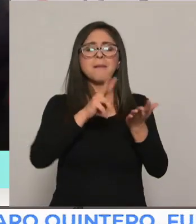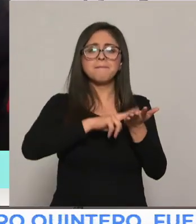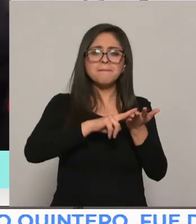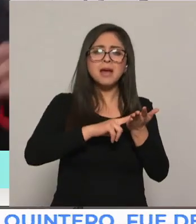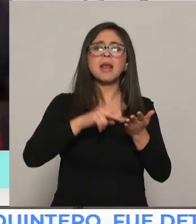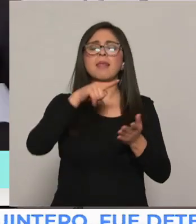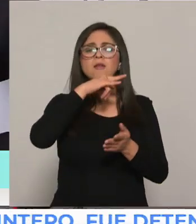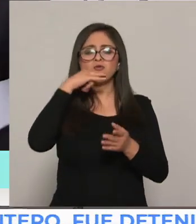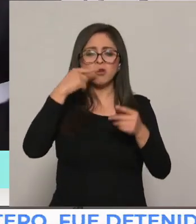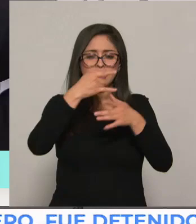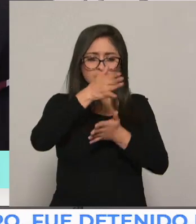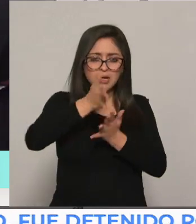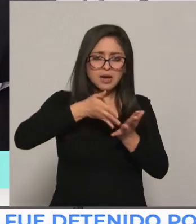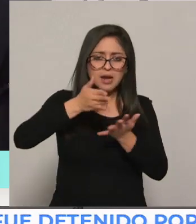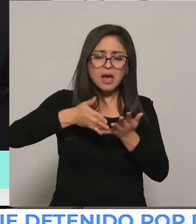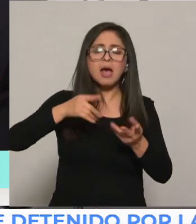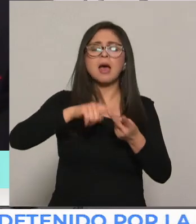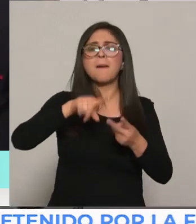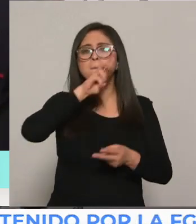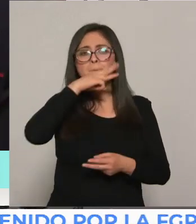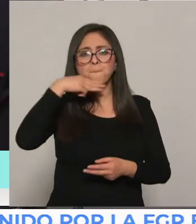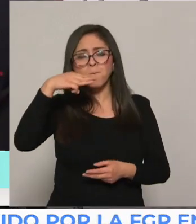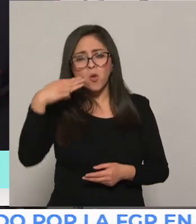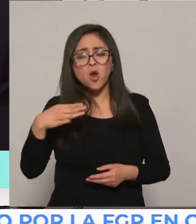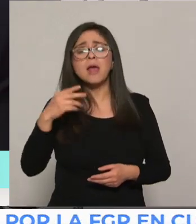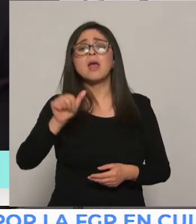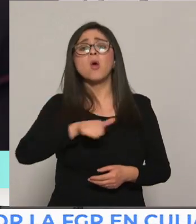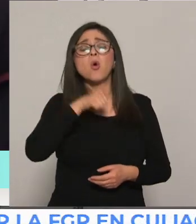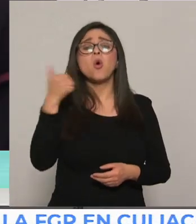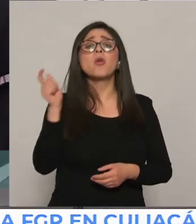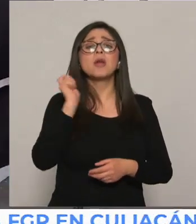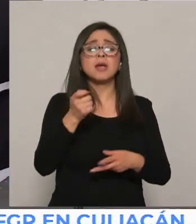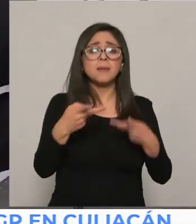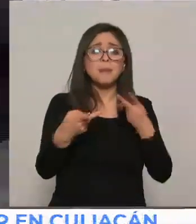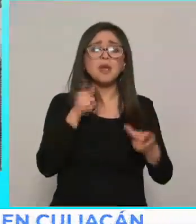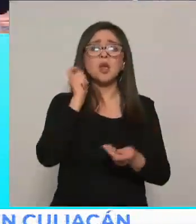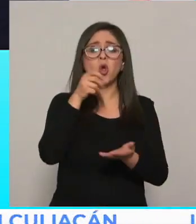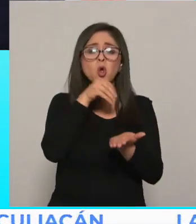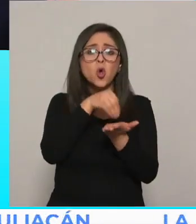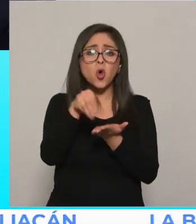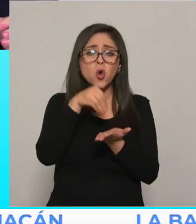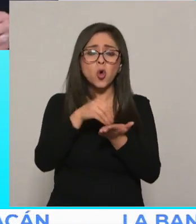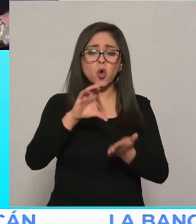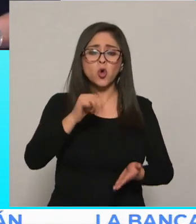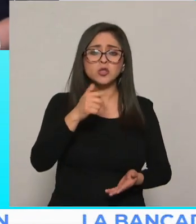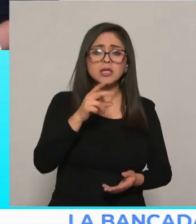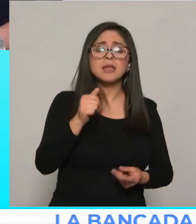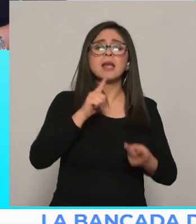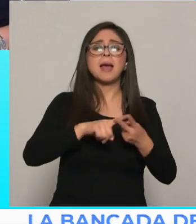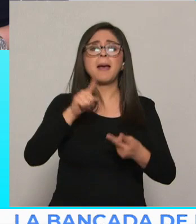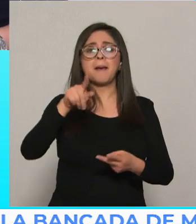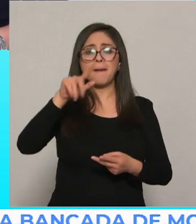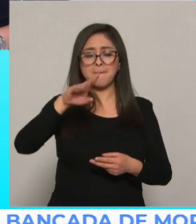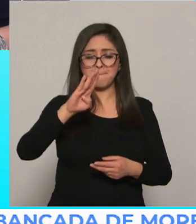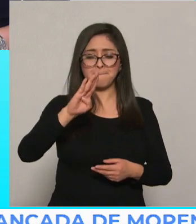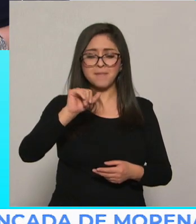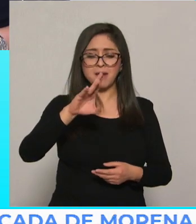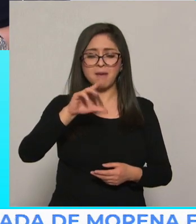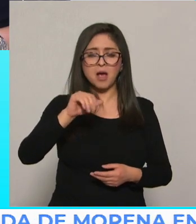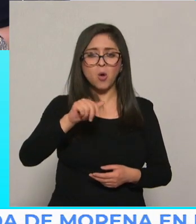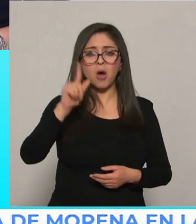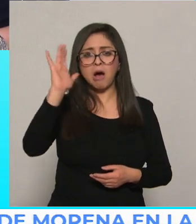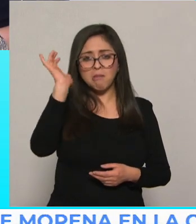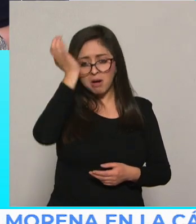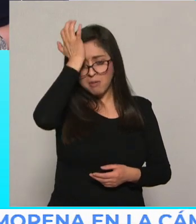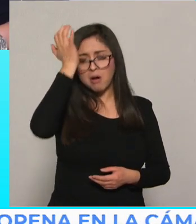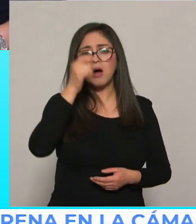rajas, mole, hasta un poquito más elaborados como de cochinita pibil, de barbacoa de pollo. Eso está bueno, ¿eh? Y ¿así te